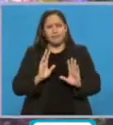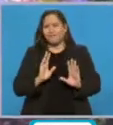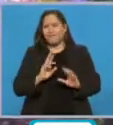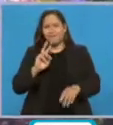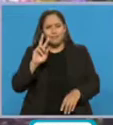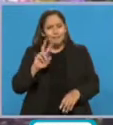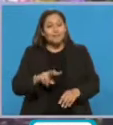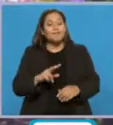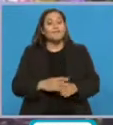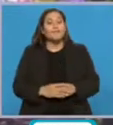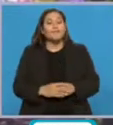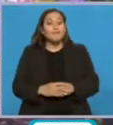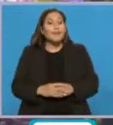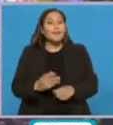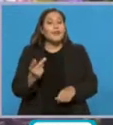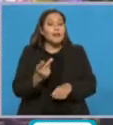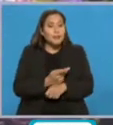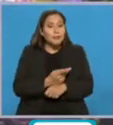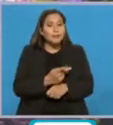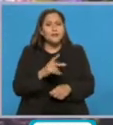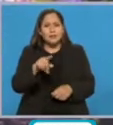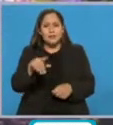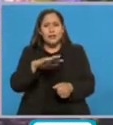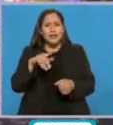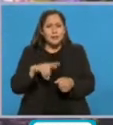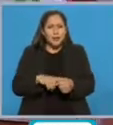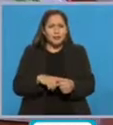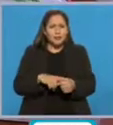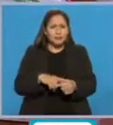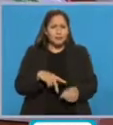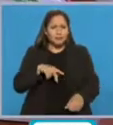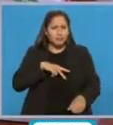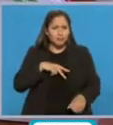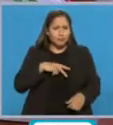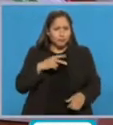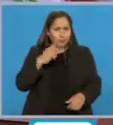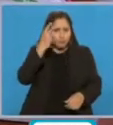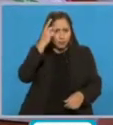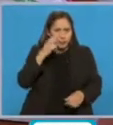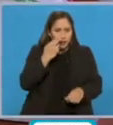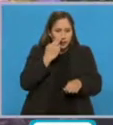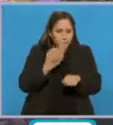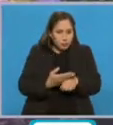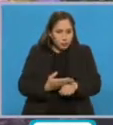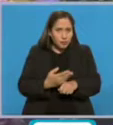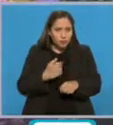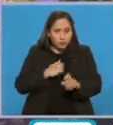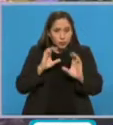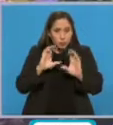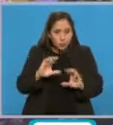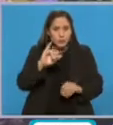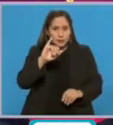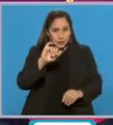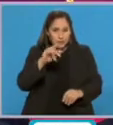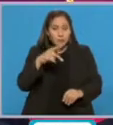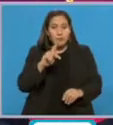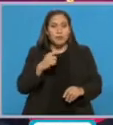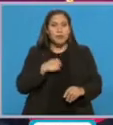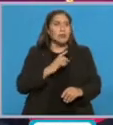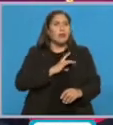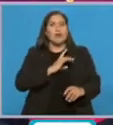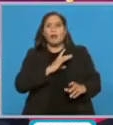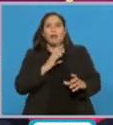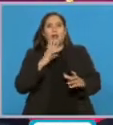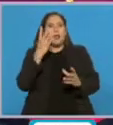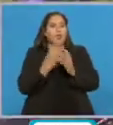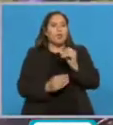verdad, ¿qué pasa con los animales de compañía, no? Si bien los tenemos y son una responsabilidad y los cuidamos, pues bueno, que el pánico no nos haga